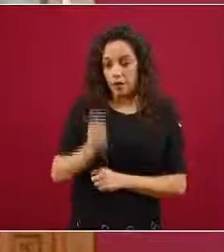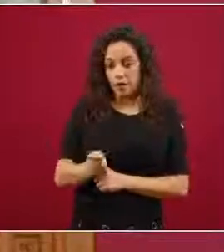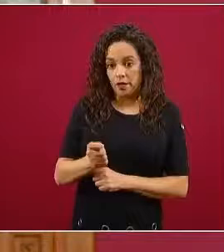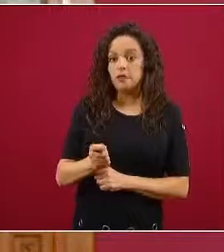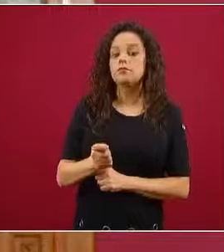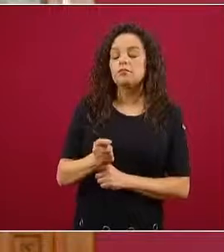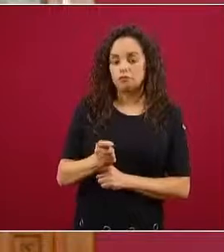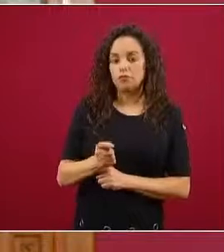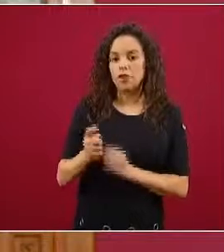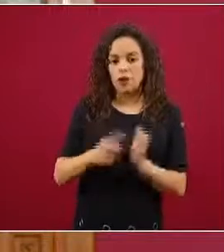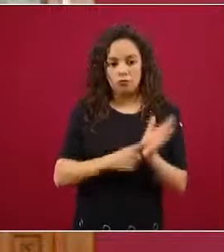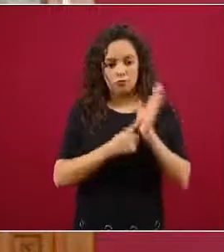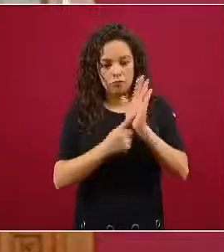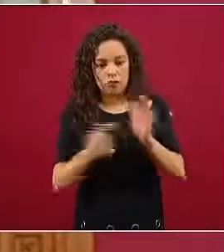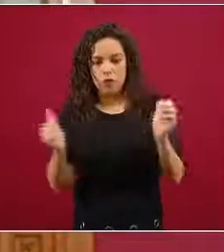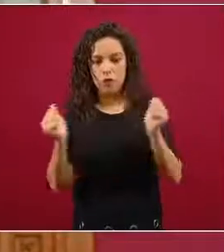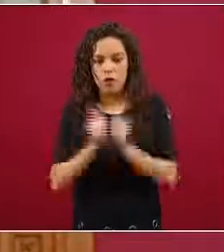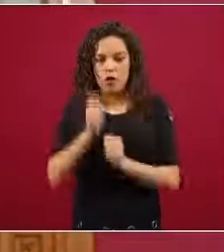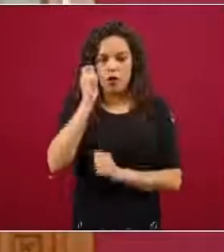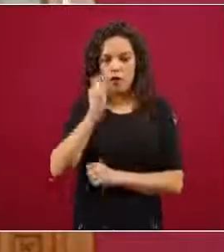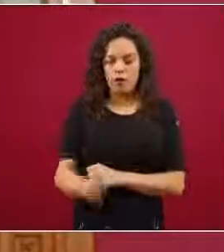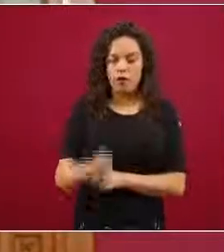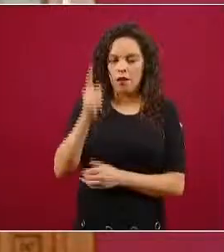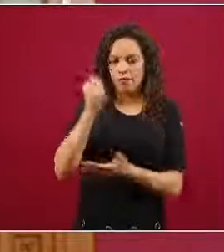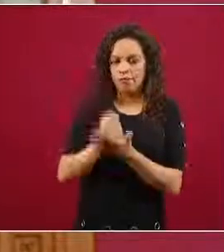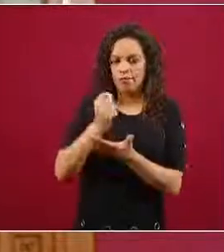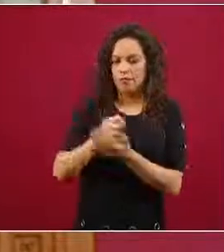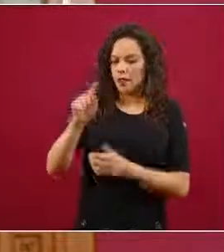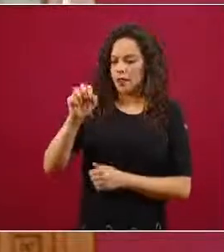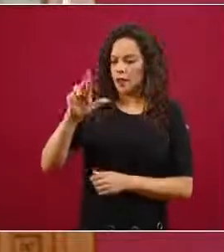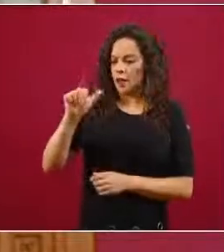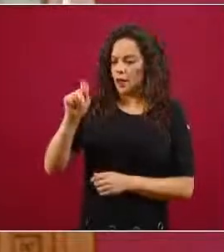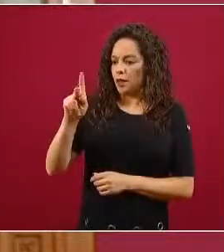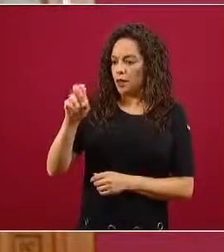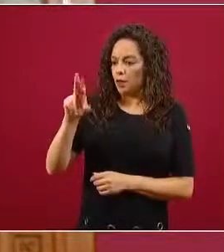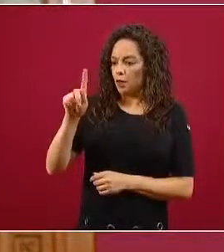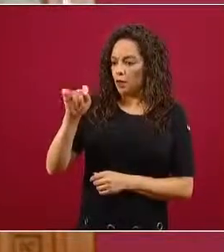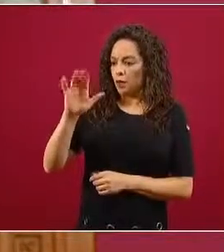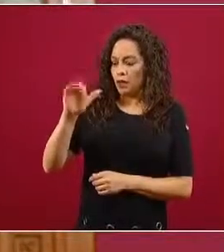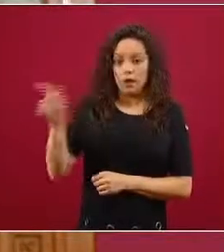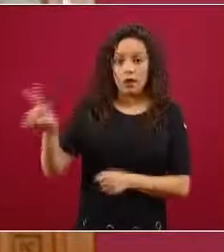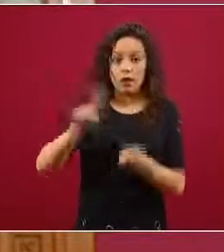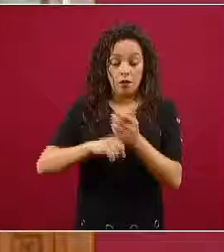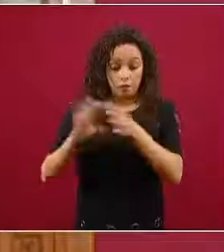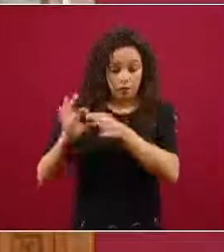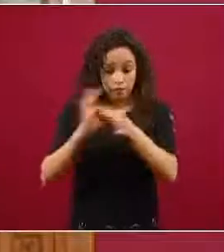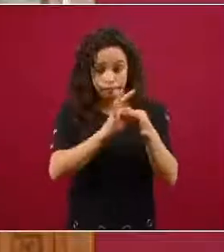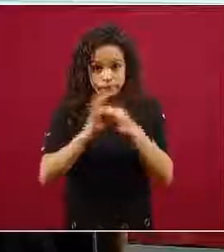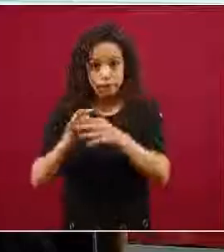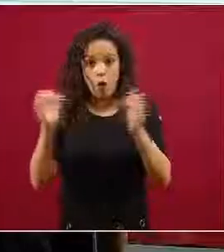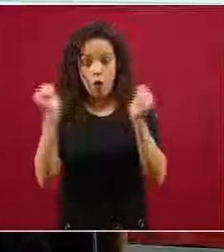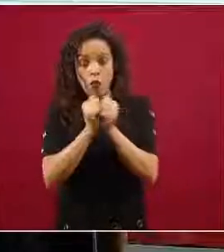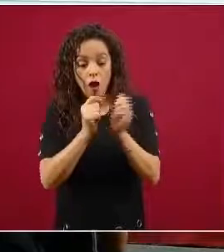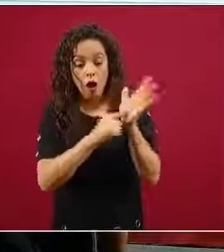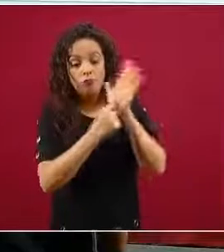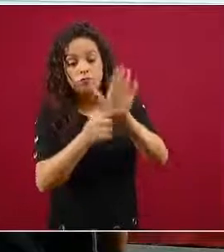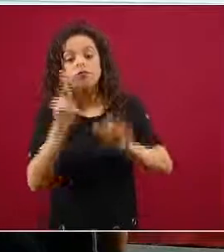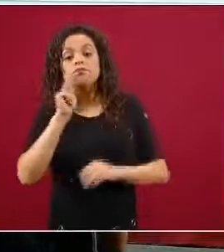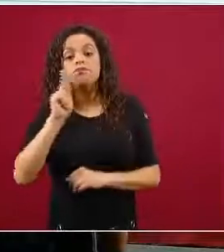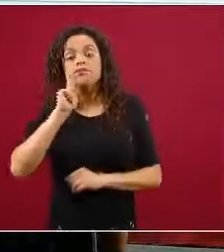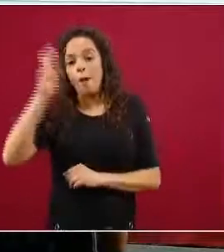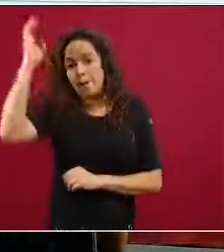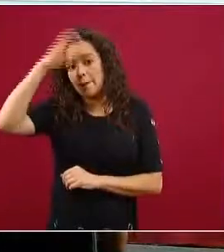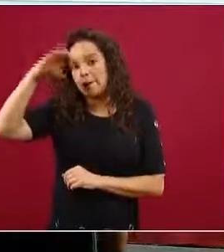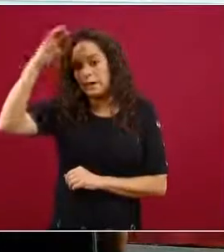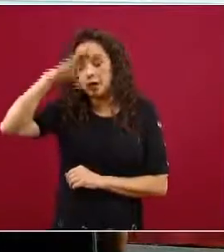existen. Las recomendaciones están vinculadas estrechamente a la evidencia científica disponible y, como